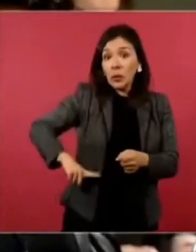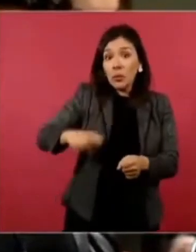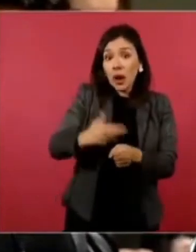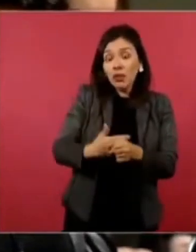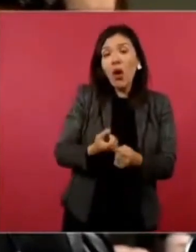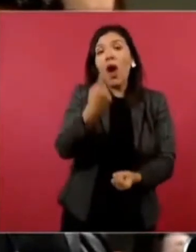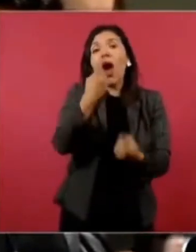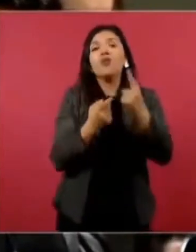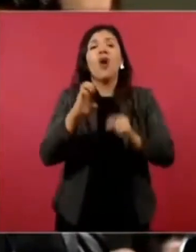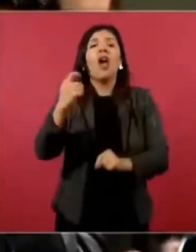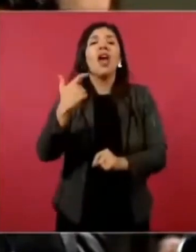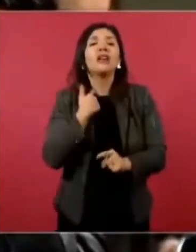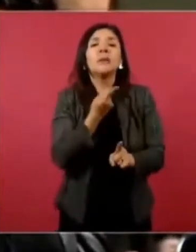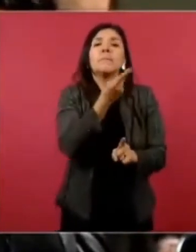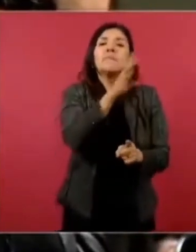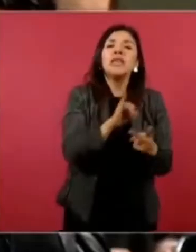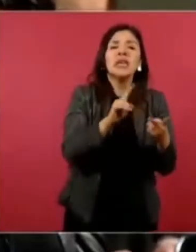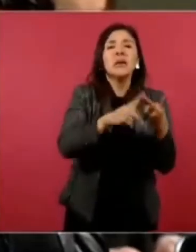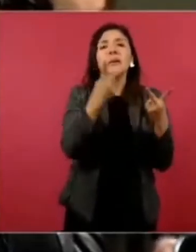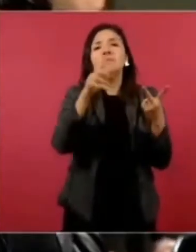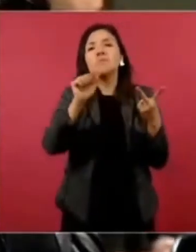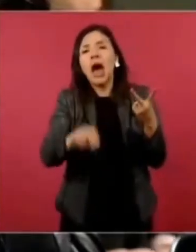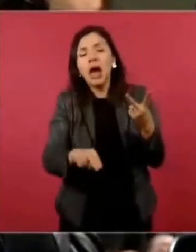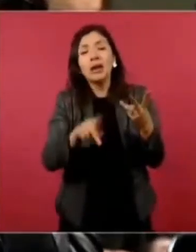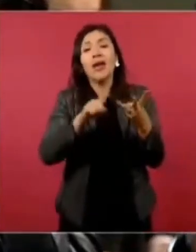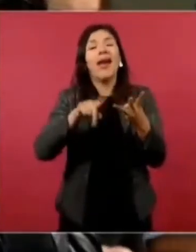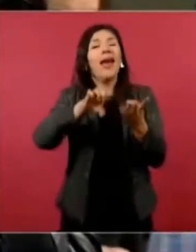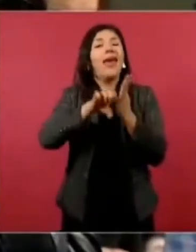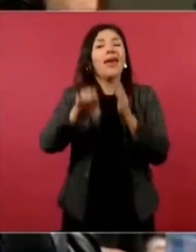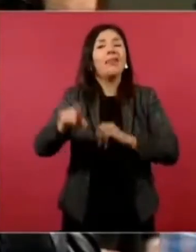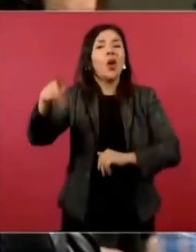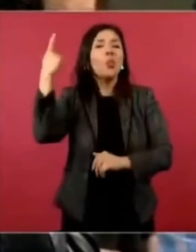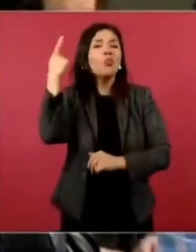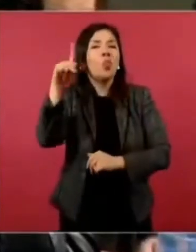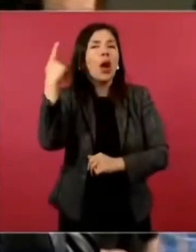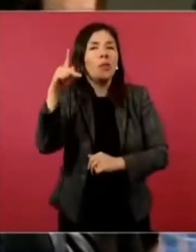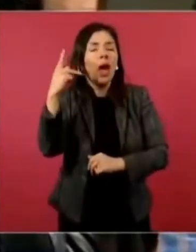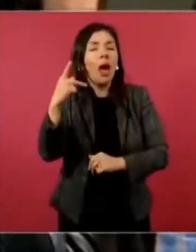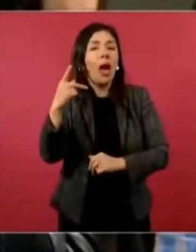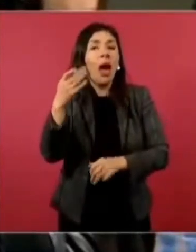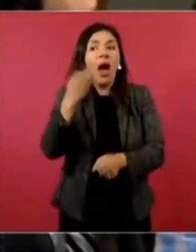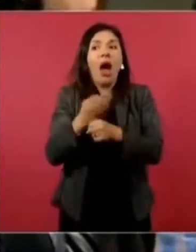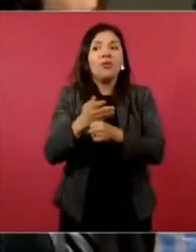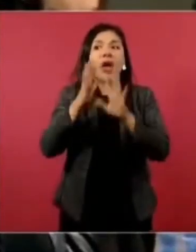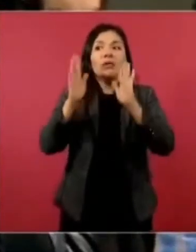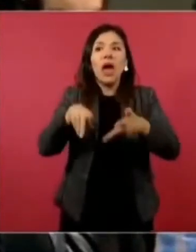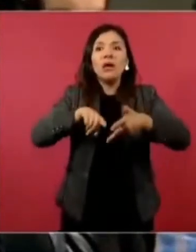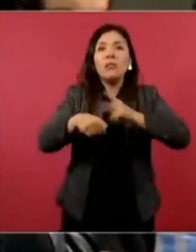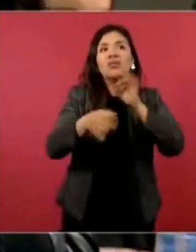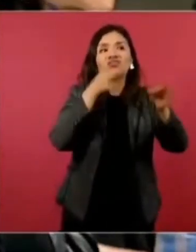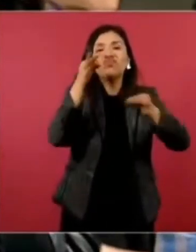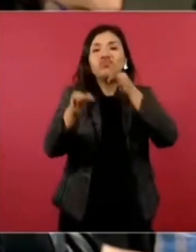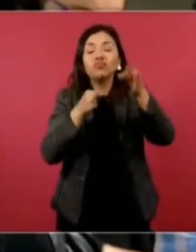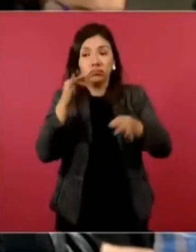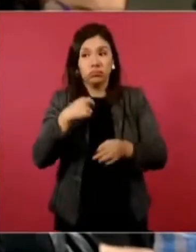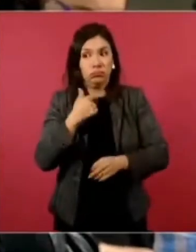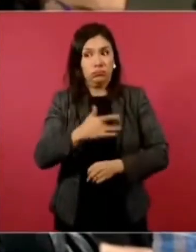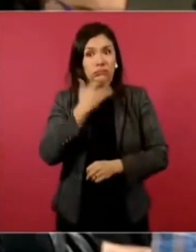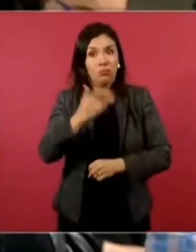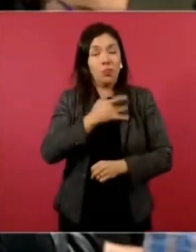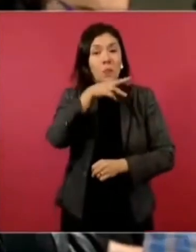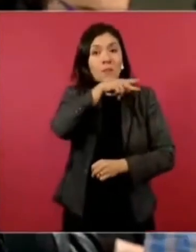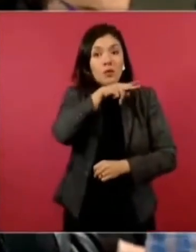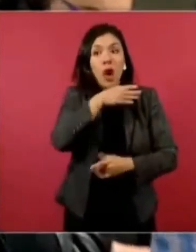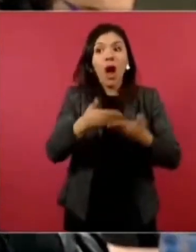algunos vienen del PRI, otros vienen del PAN. En Puebla, por ejemplo, ya empezaron los medios, y eso es preocupante porque los